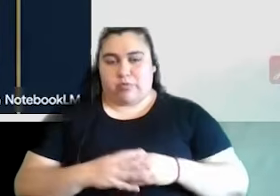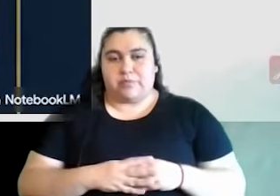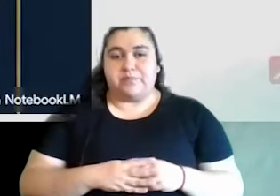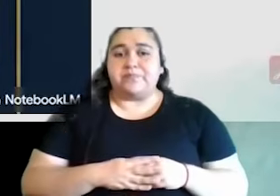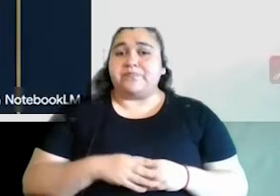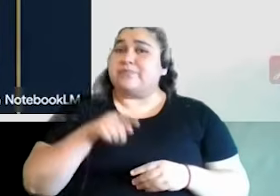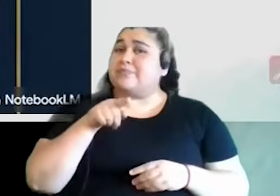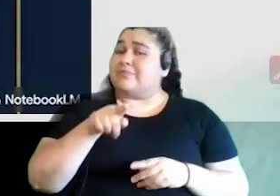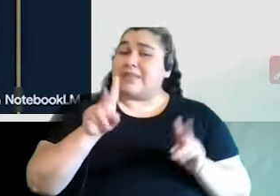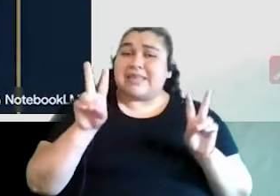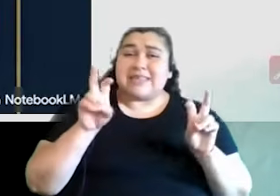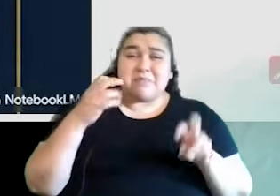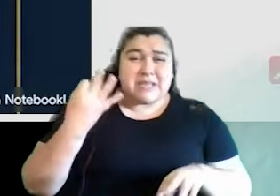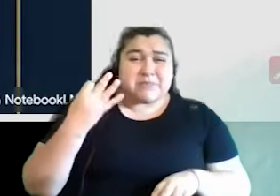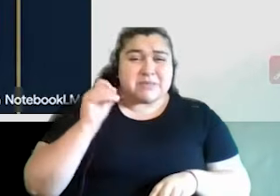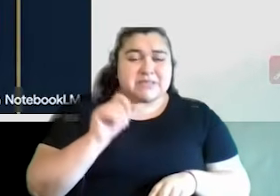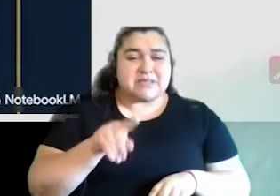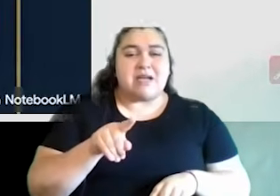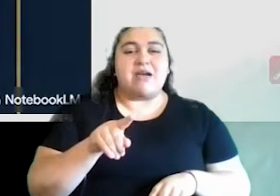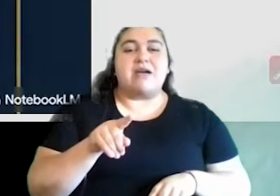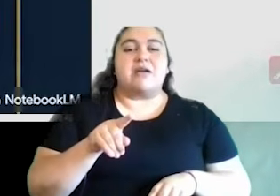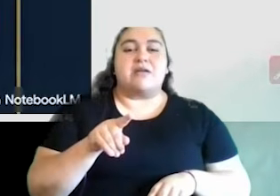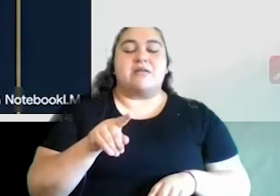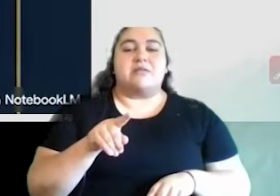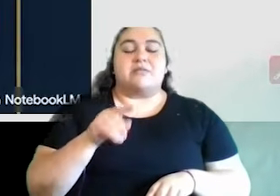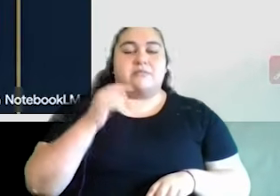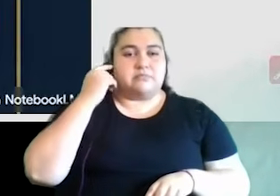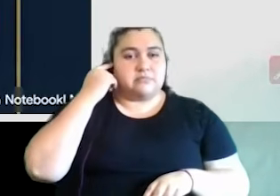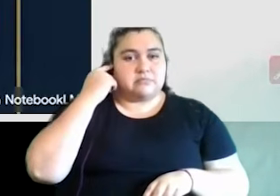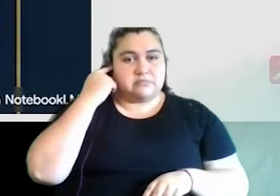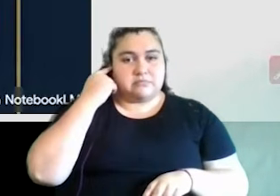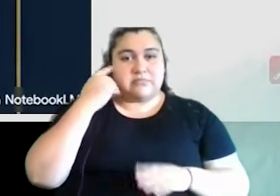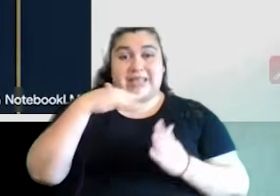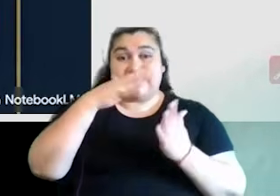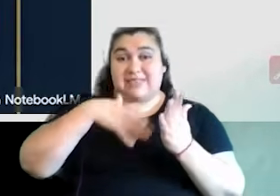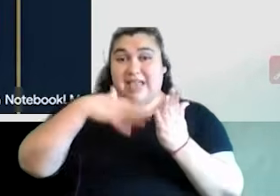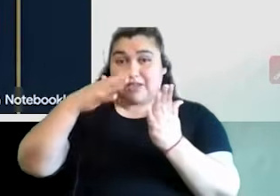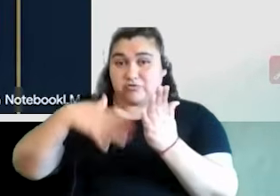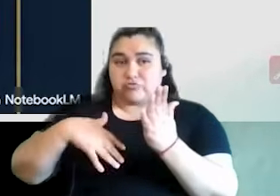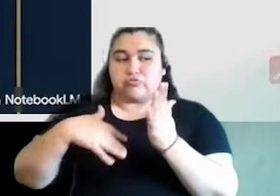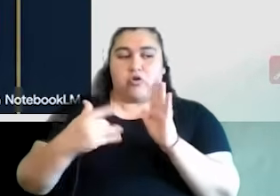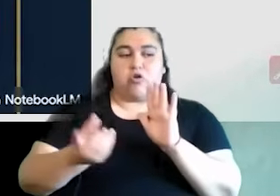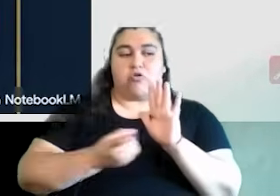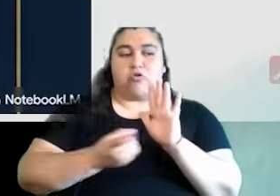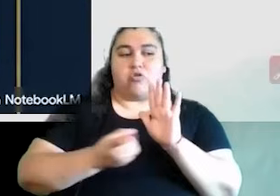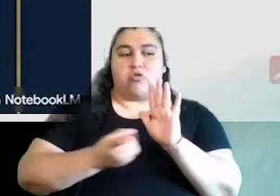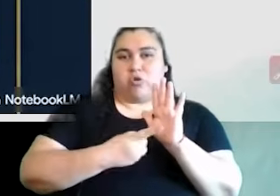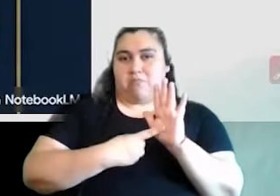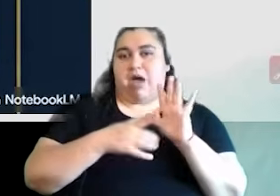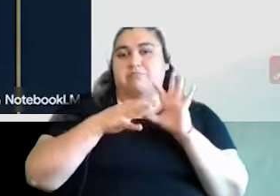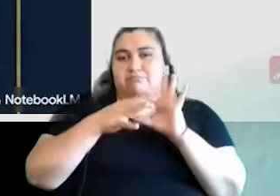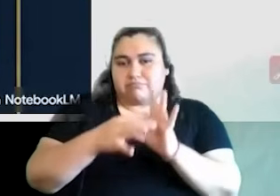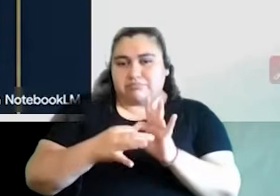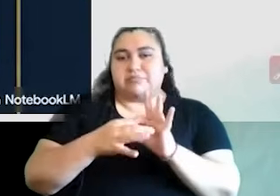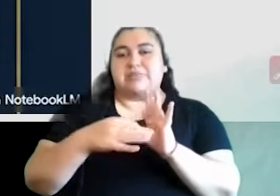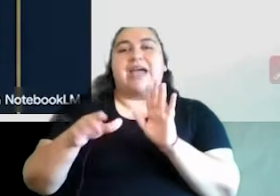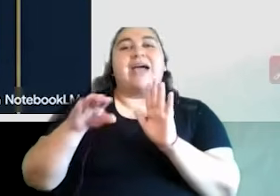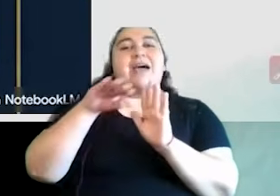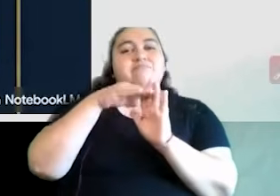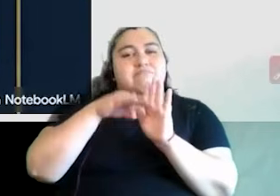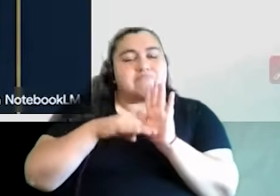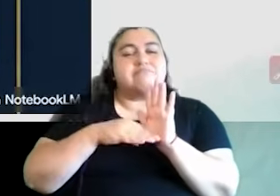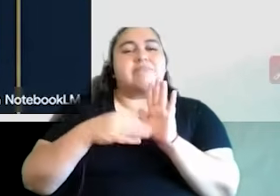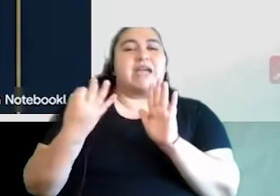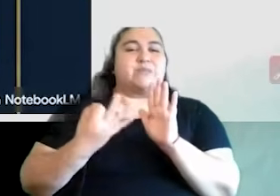les pusimos los dos textos normativos que vienen a reglamentar a esta ley principal, que serían el